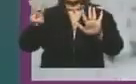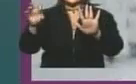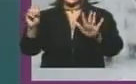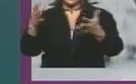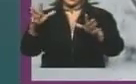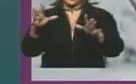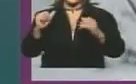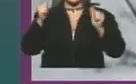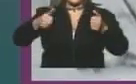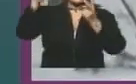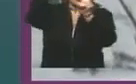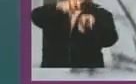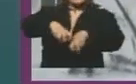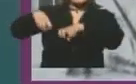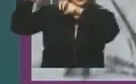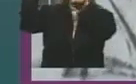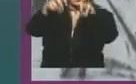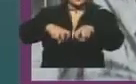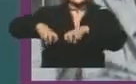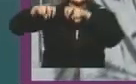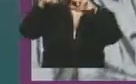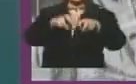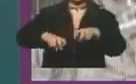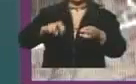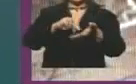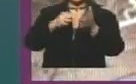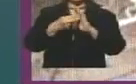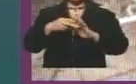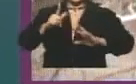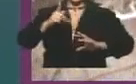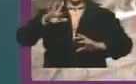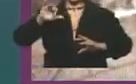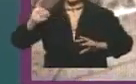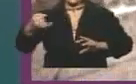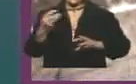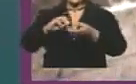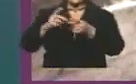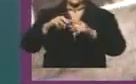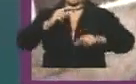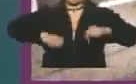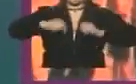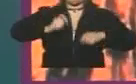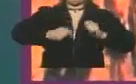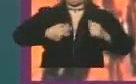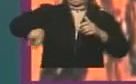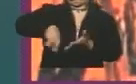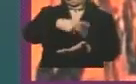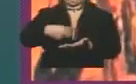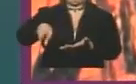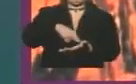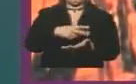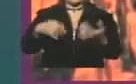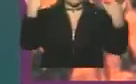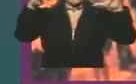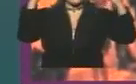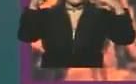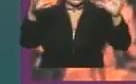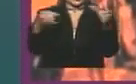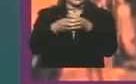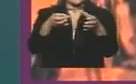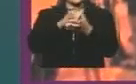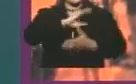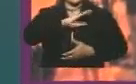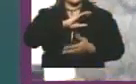de 1700, cuando el campesino prefirió utilizar el término joropo en vez de fandango para referirse a fiestas